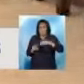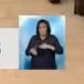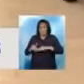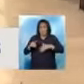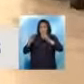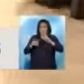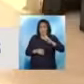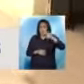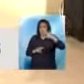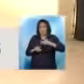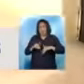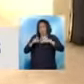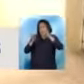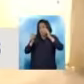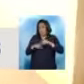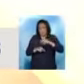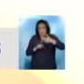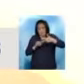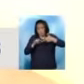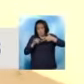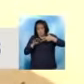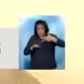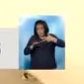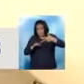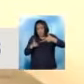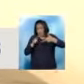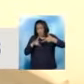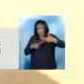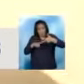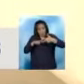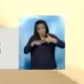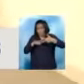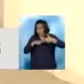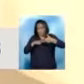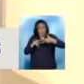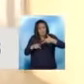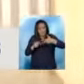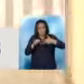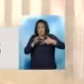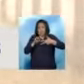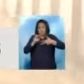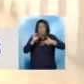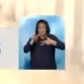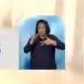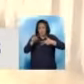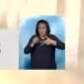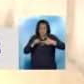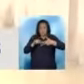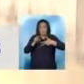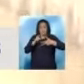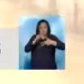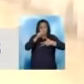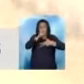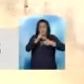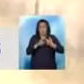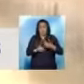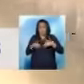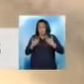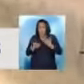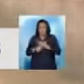en terceros pisos, porque los primeros pisos ya están completamente inundados, ya es prácticamente imposible salvar algo de lo que se encuentra